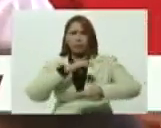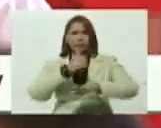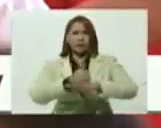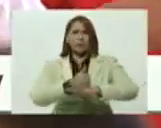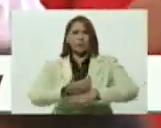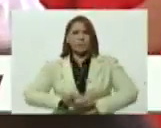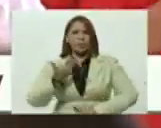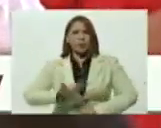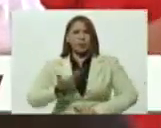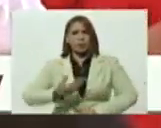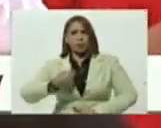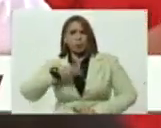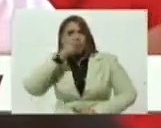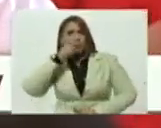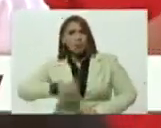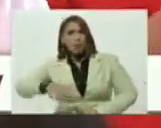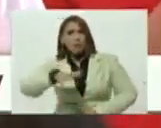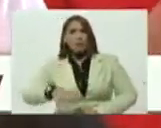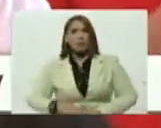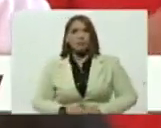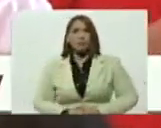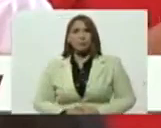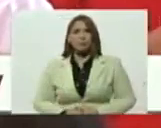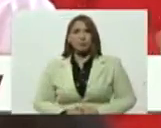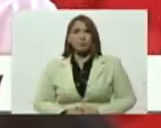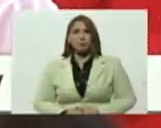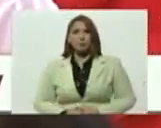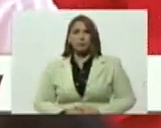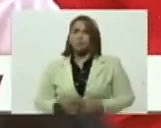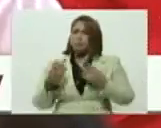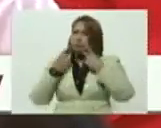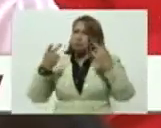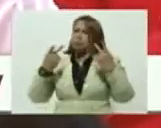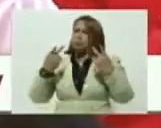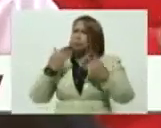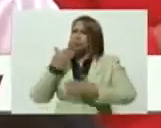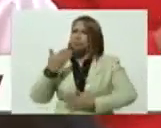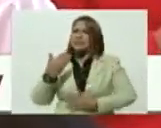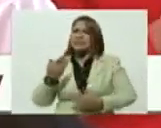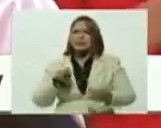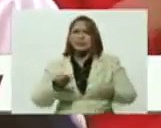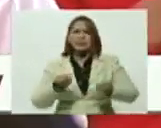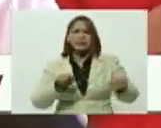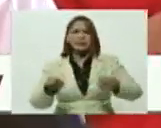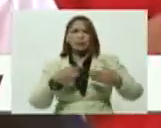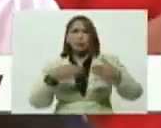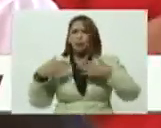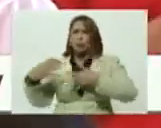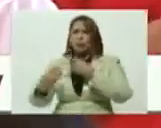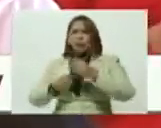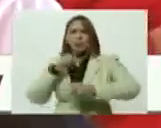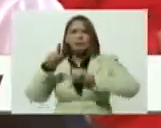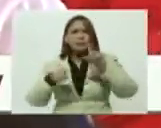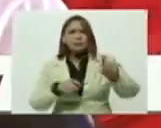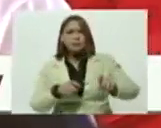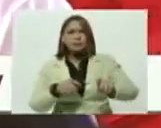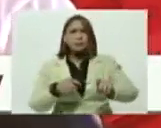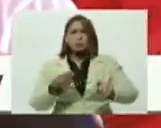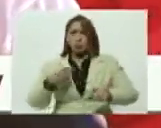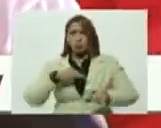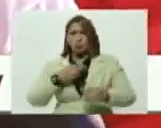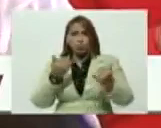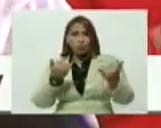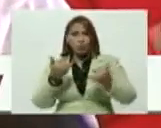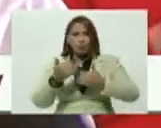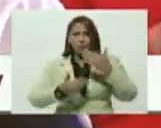es importante. Nuestro pueblo declama los servicios públicos, hace sugerencias. Hemos colocado en estos momentos